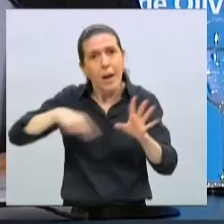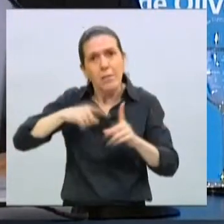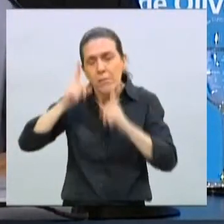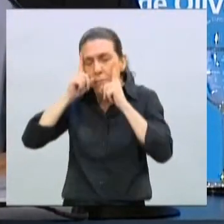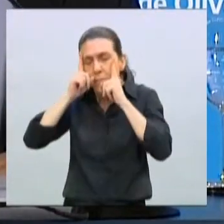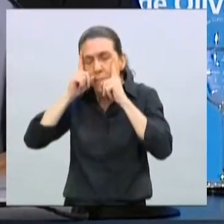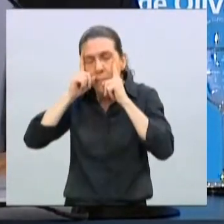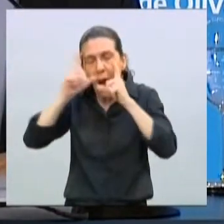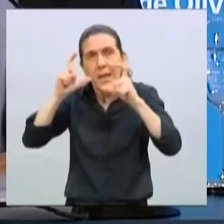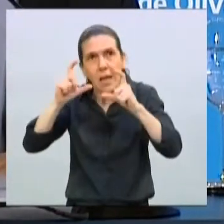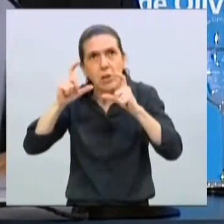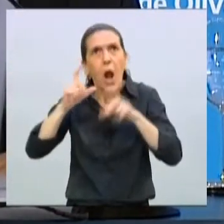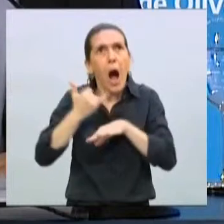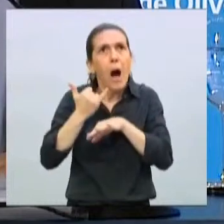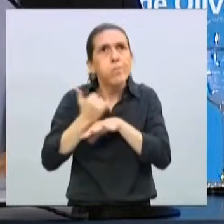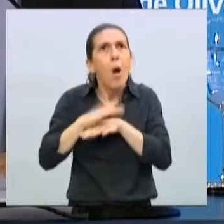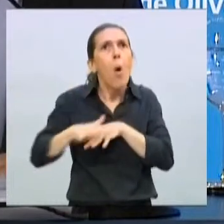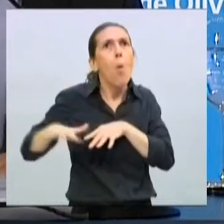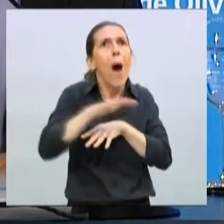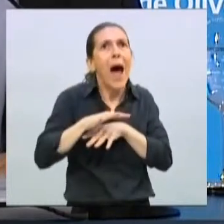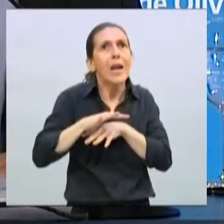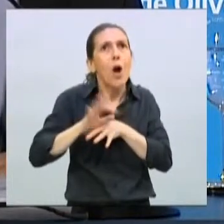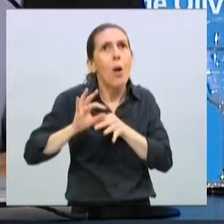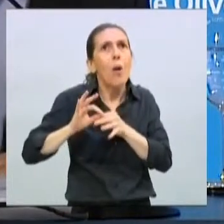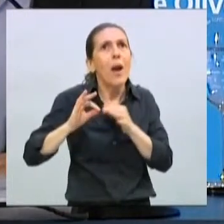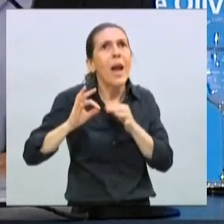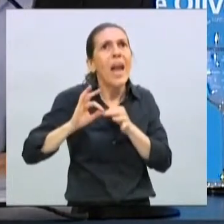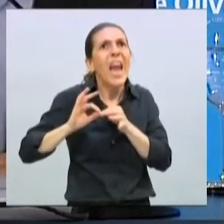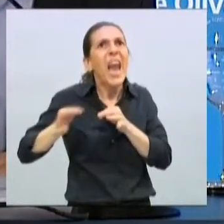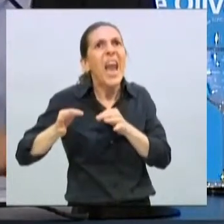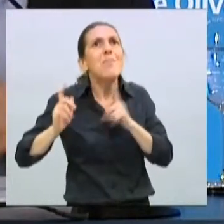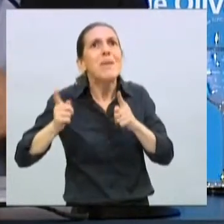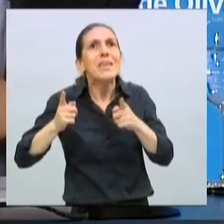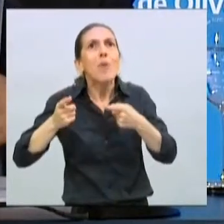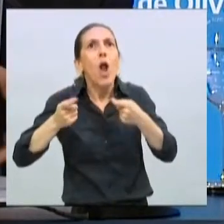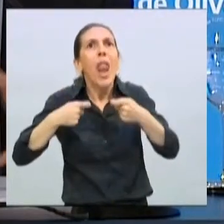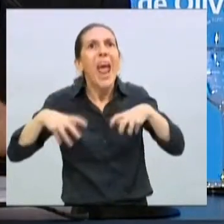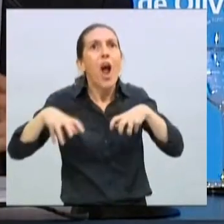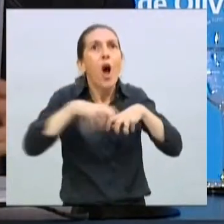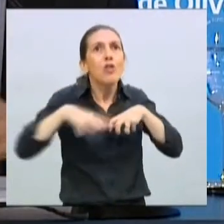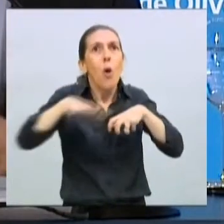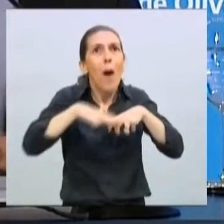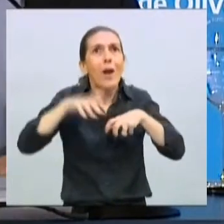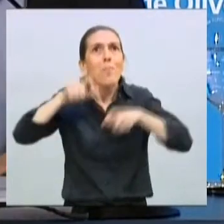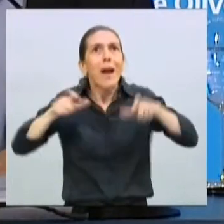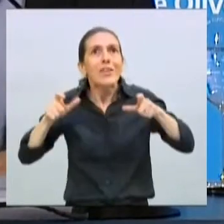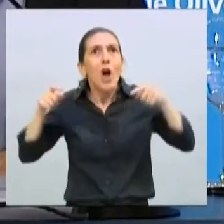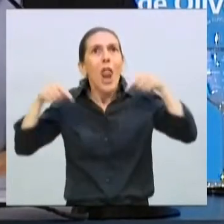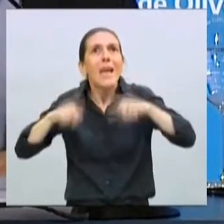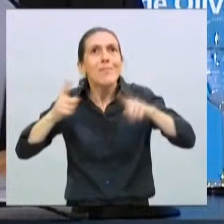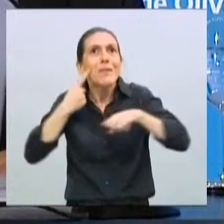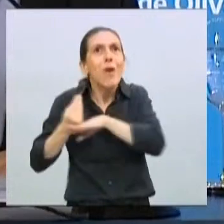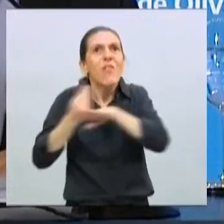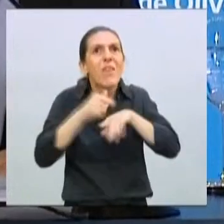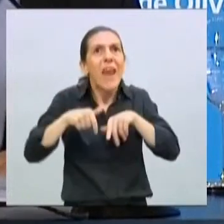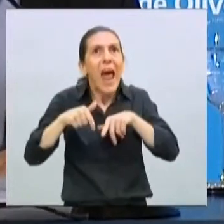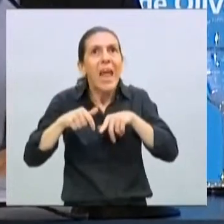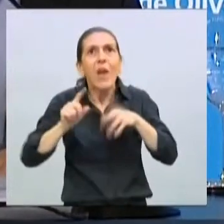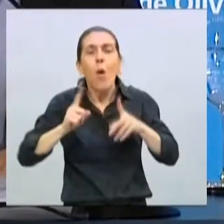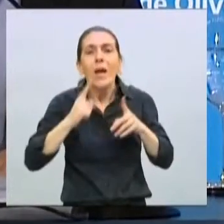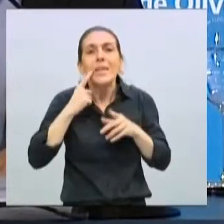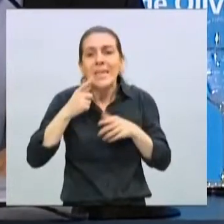la cercanía, siempre pensando en el barrio. Trabajar en el barrio, consumir en el barrio, porque eso nos permite que la enfermedad no se